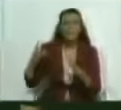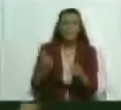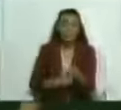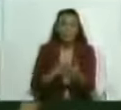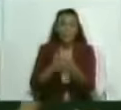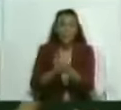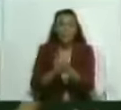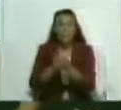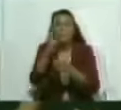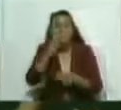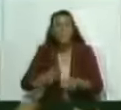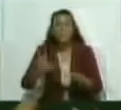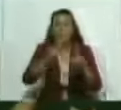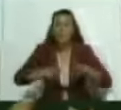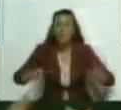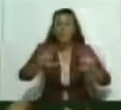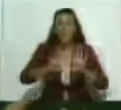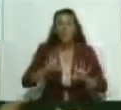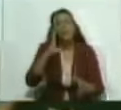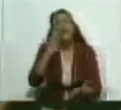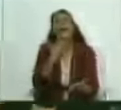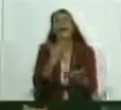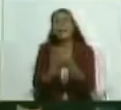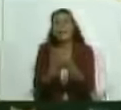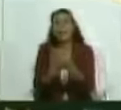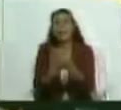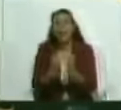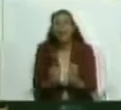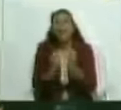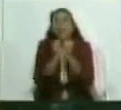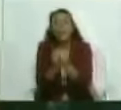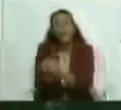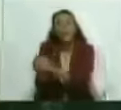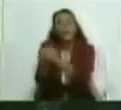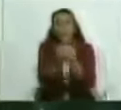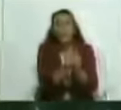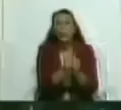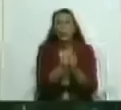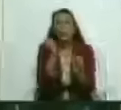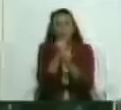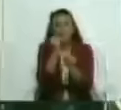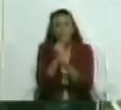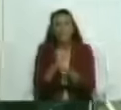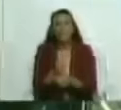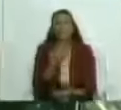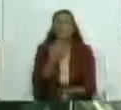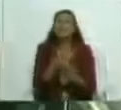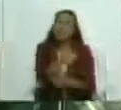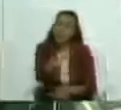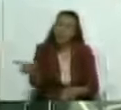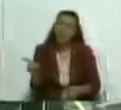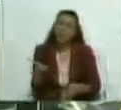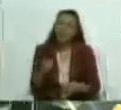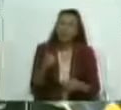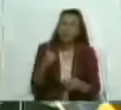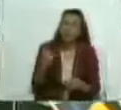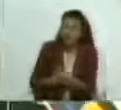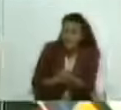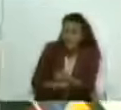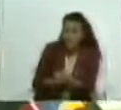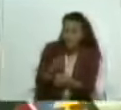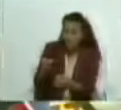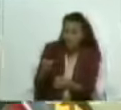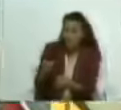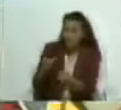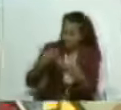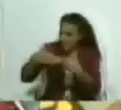hermanos de Unidad Visión Venezuela, a los cuales les agradezco acompañarnos en esta gesta. Les digo, hermanos, vamos, salgan